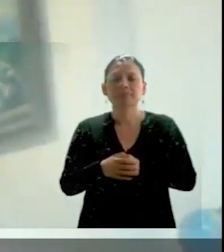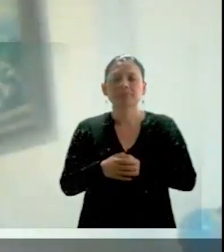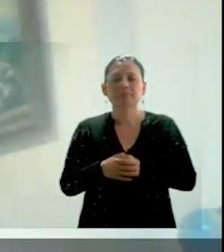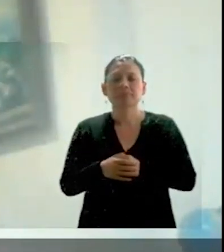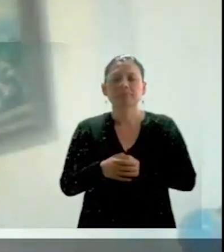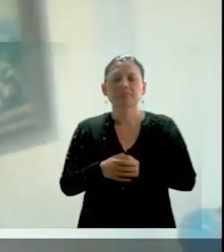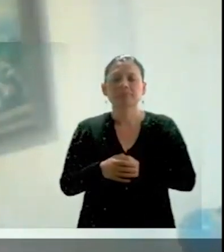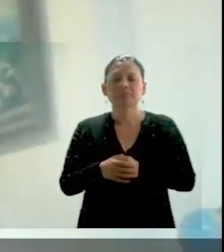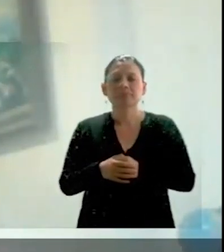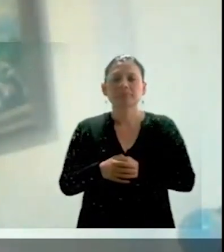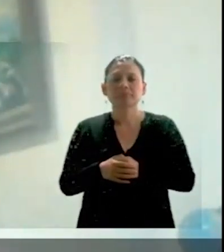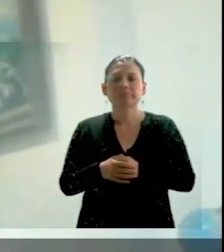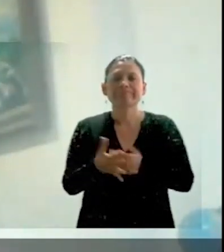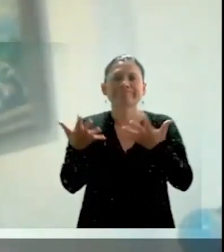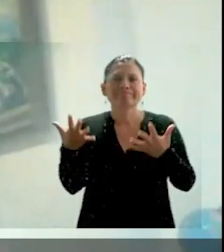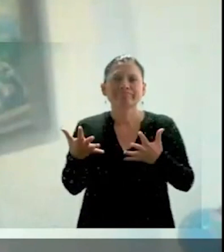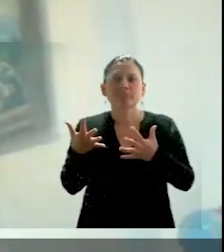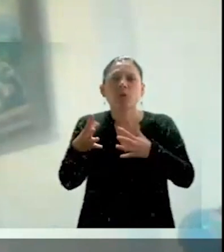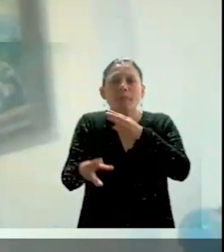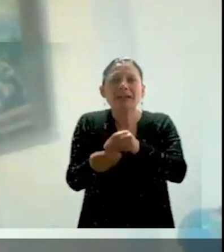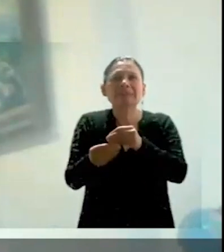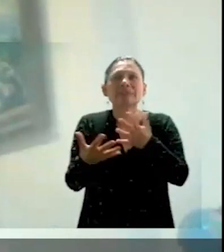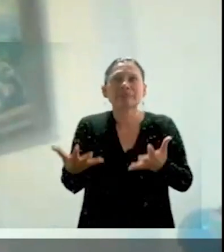es un coto